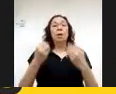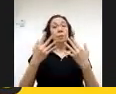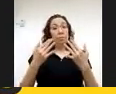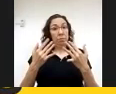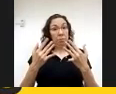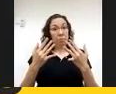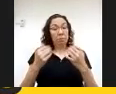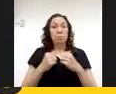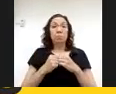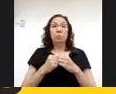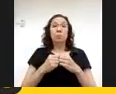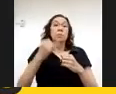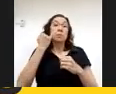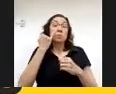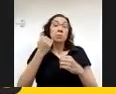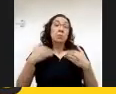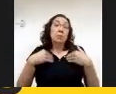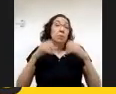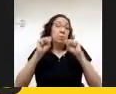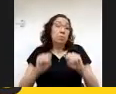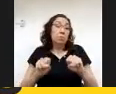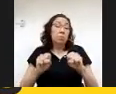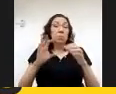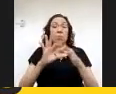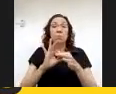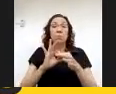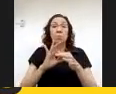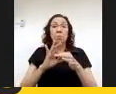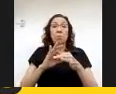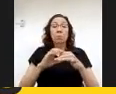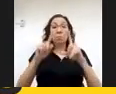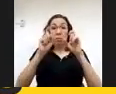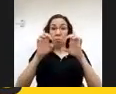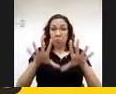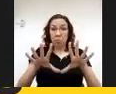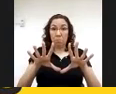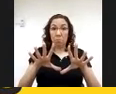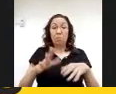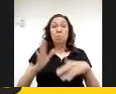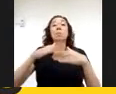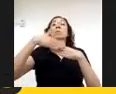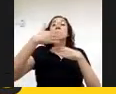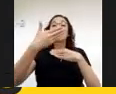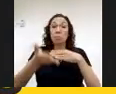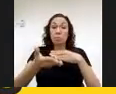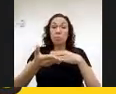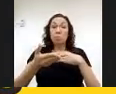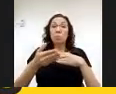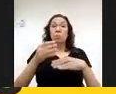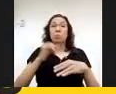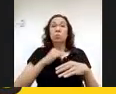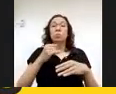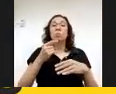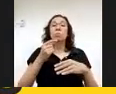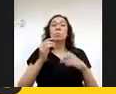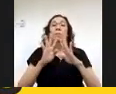Esperar si hay posibilidad de realizar una prueba. Más adelante les menciono el